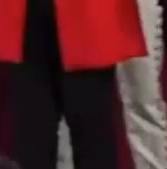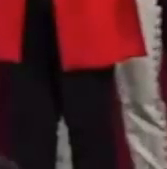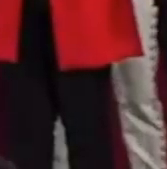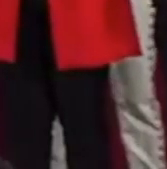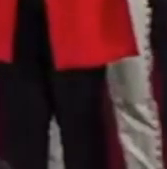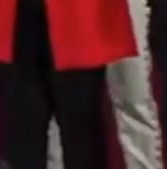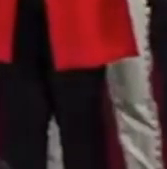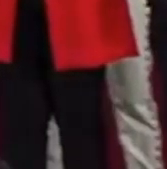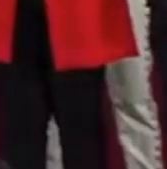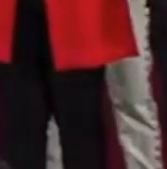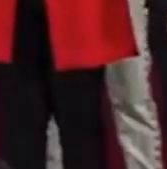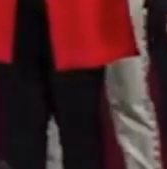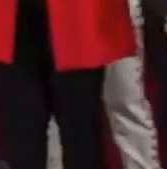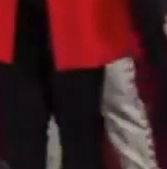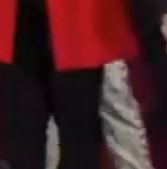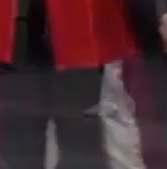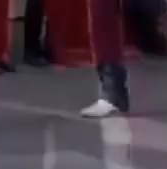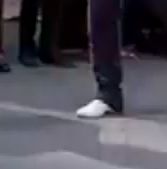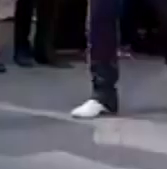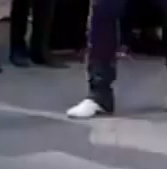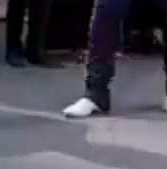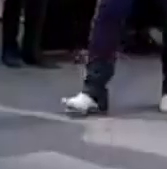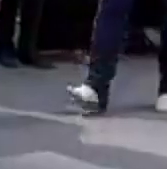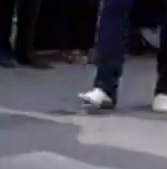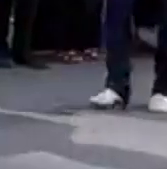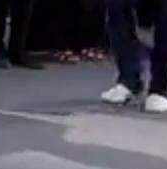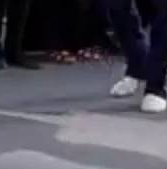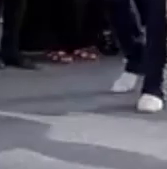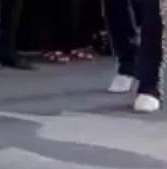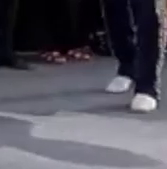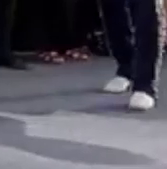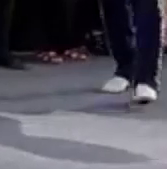Qué dichoso soy,